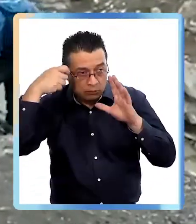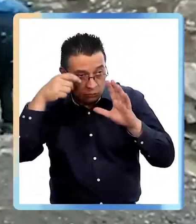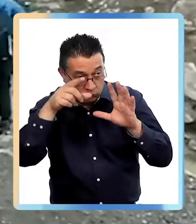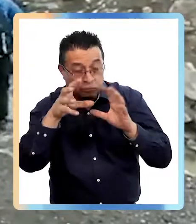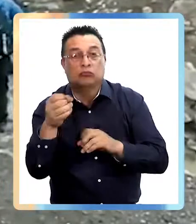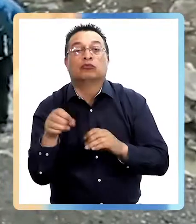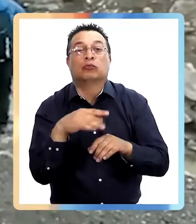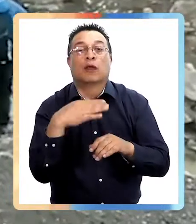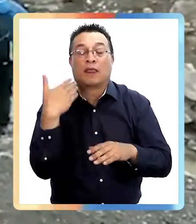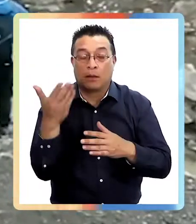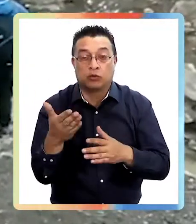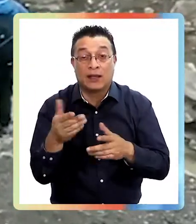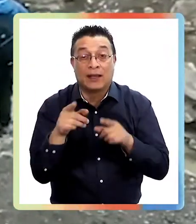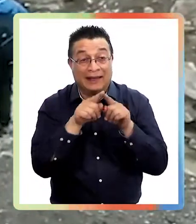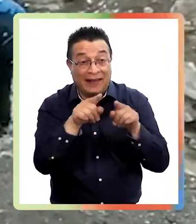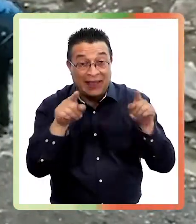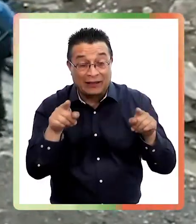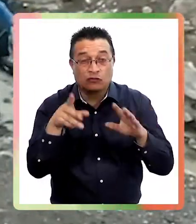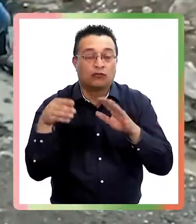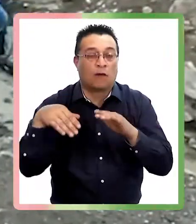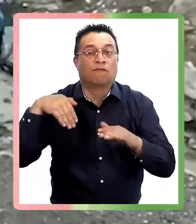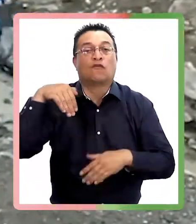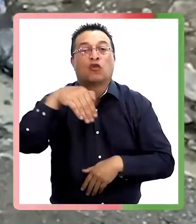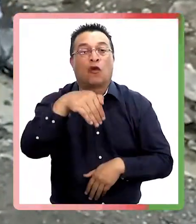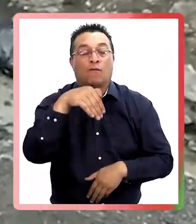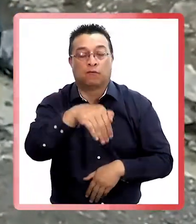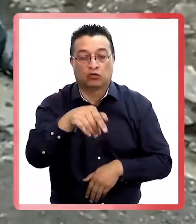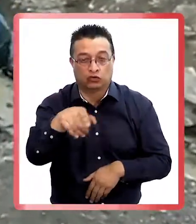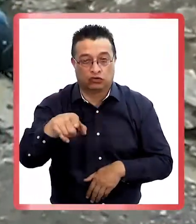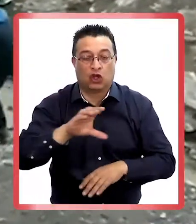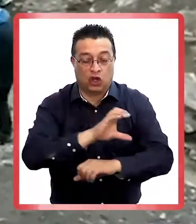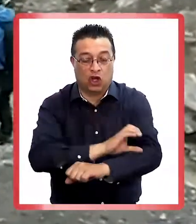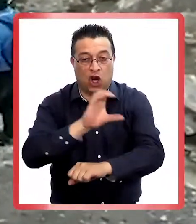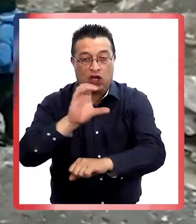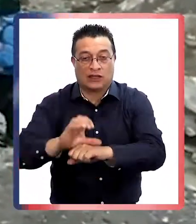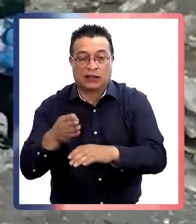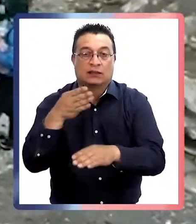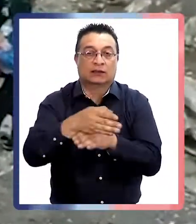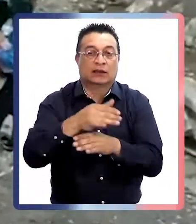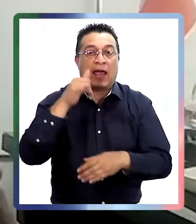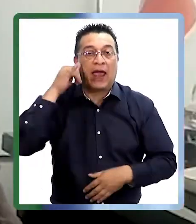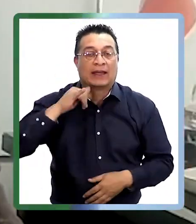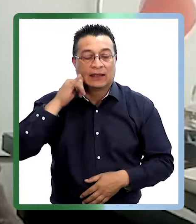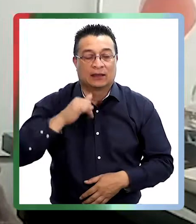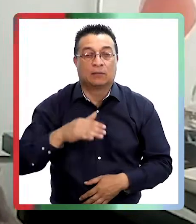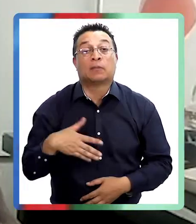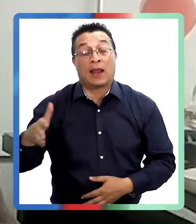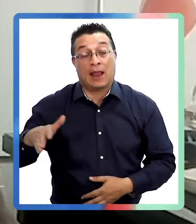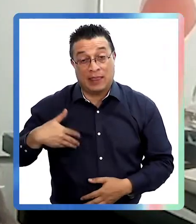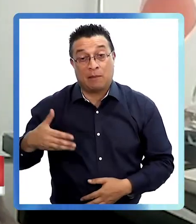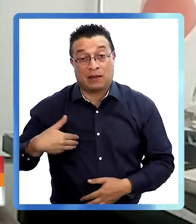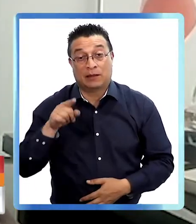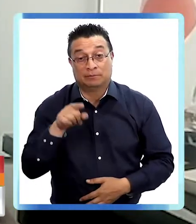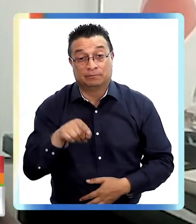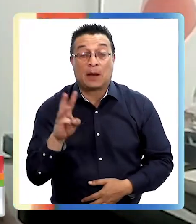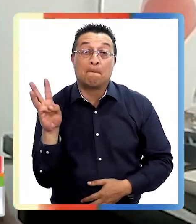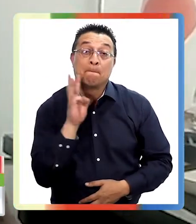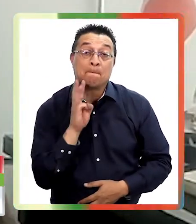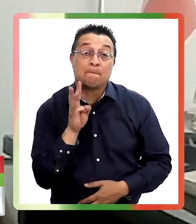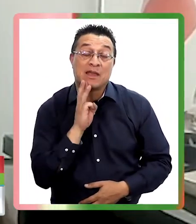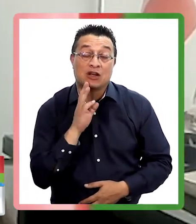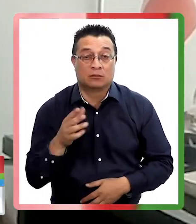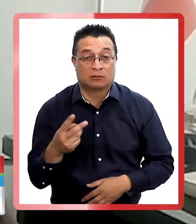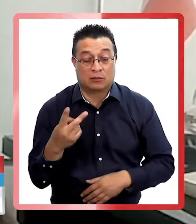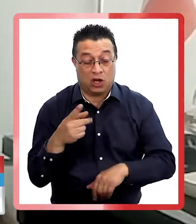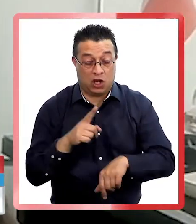municipalidad. Posteriormente, muchos de ellos viajaron en bus desde Colchane a Iquique. Lamentablemente, este miércoles,